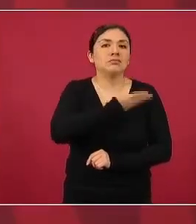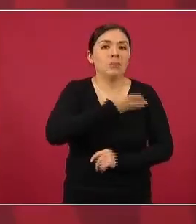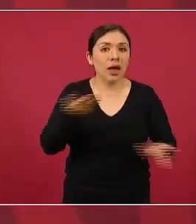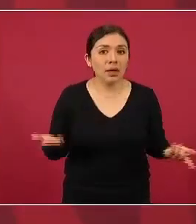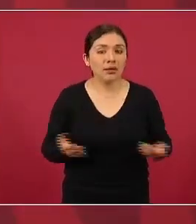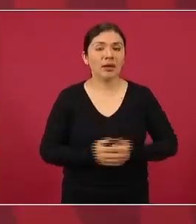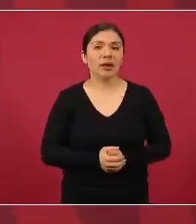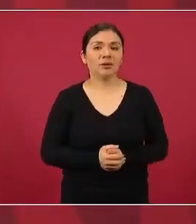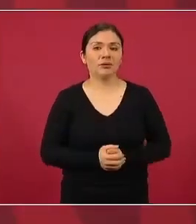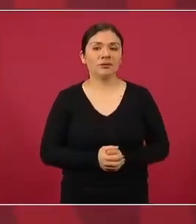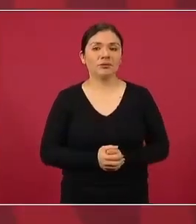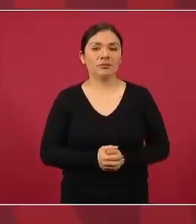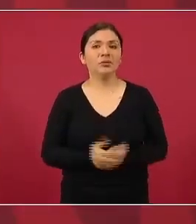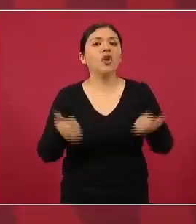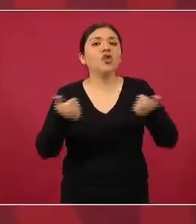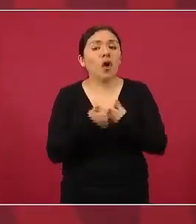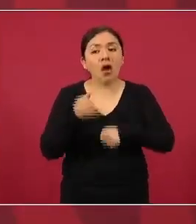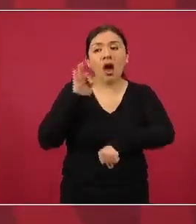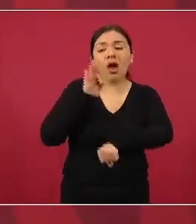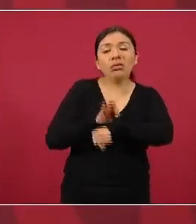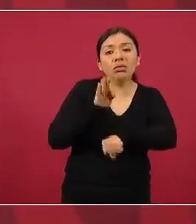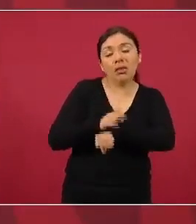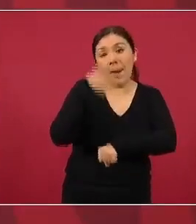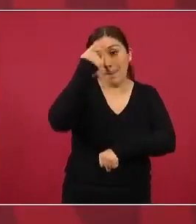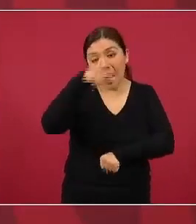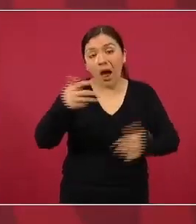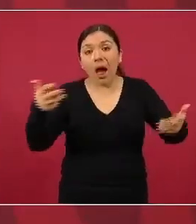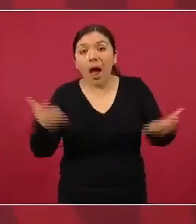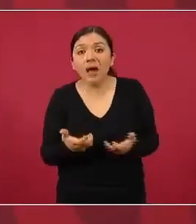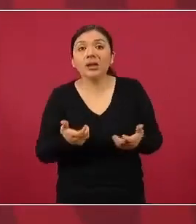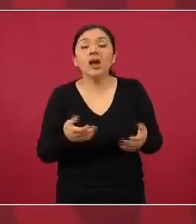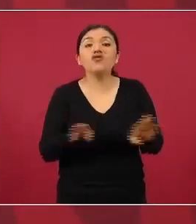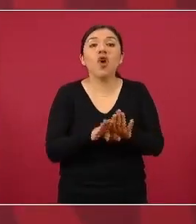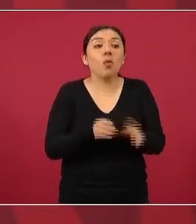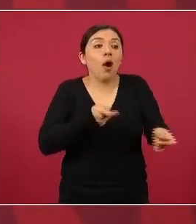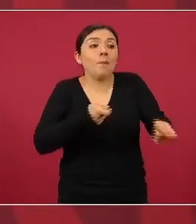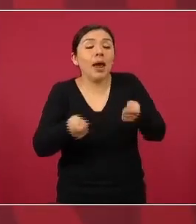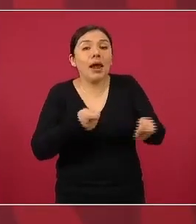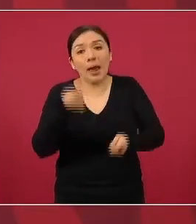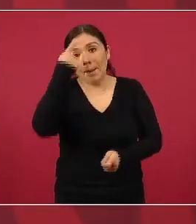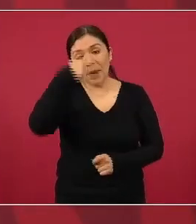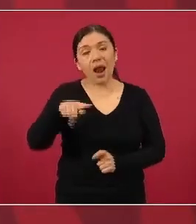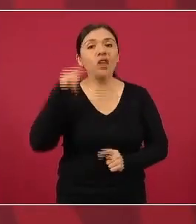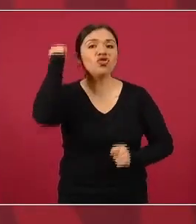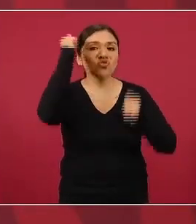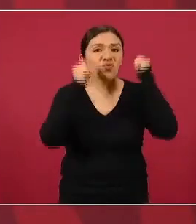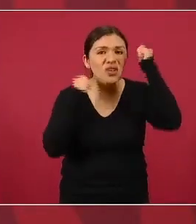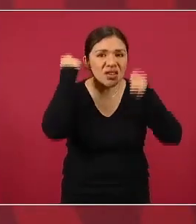Todo el influyentismo en el manejo del turismo,